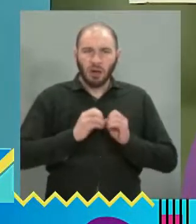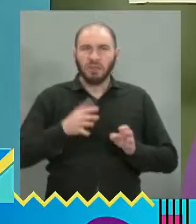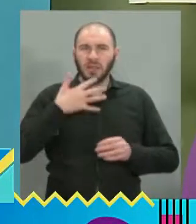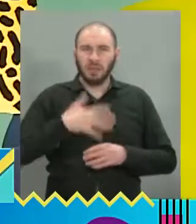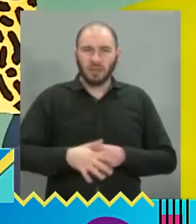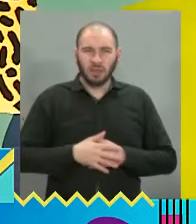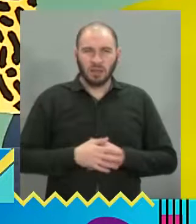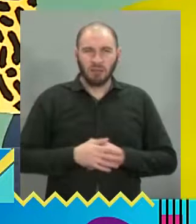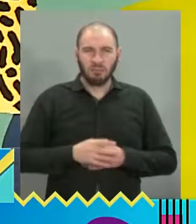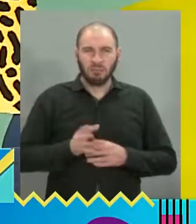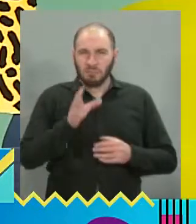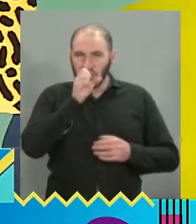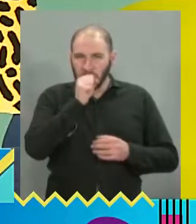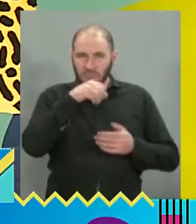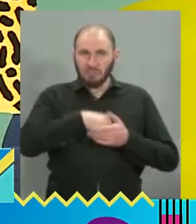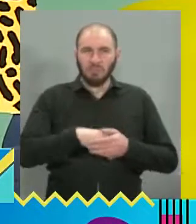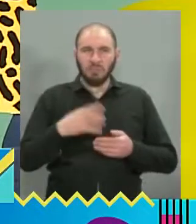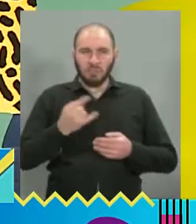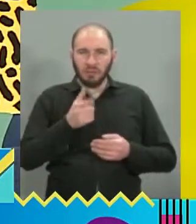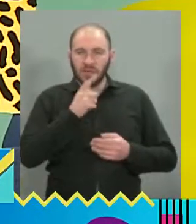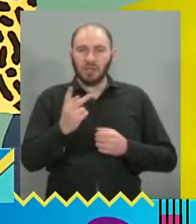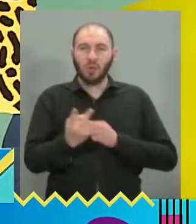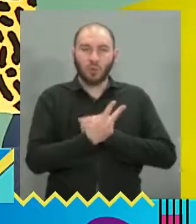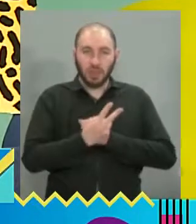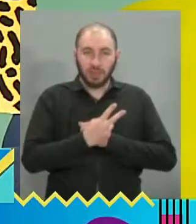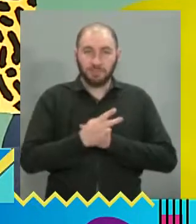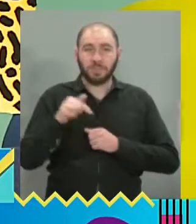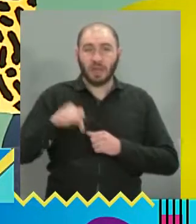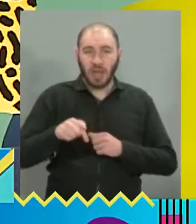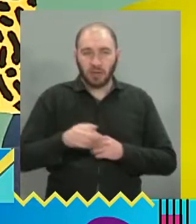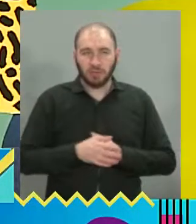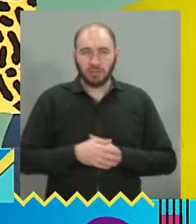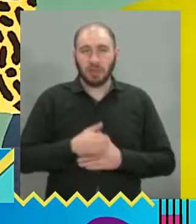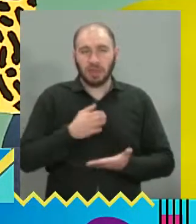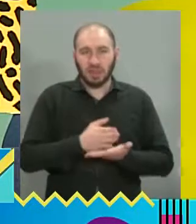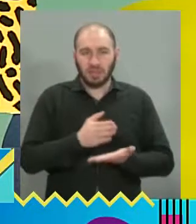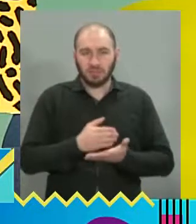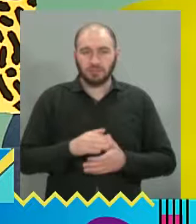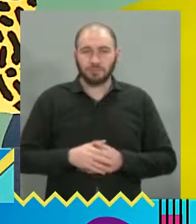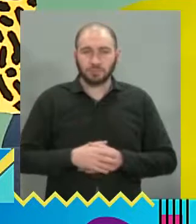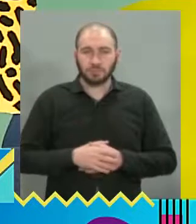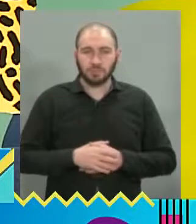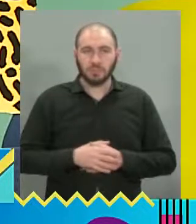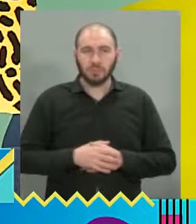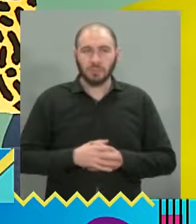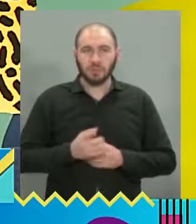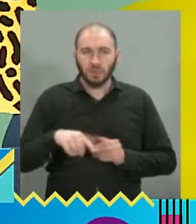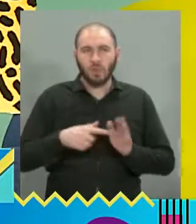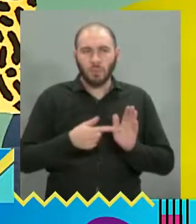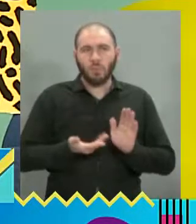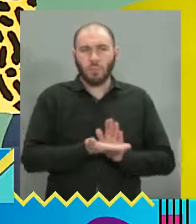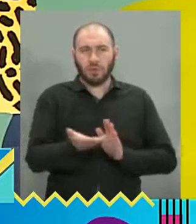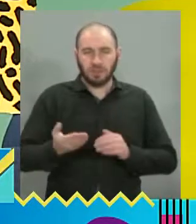que el ocultamiento, la mentira nos protegía. Ahora empezamos a tener derechos, entonces nos empezamos a